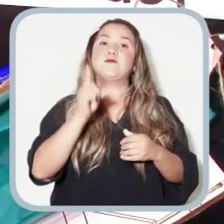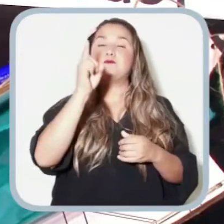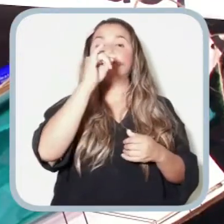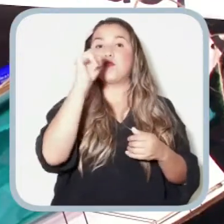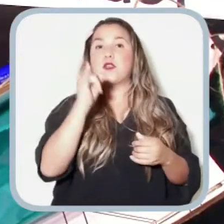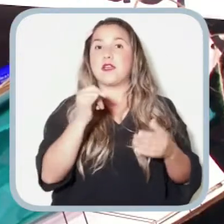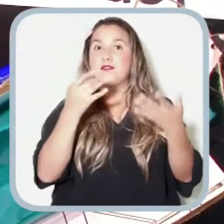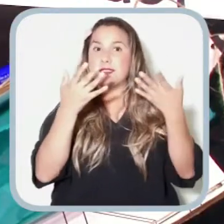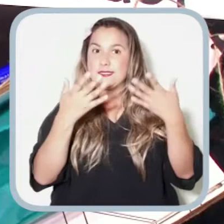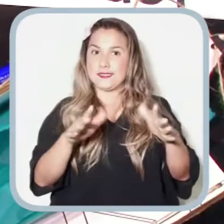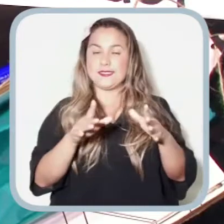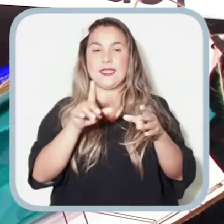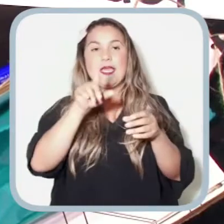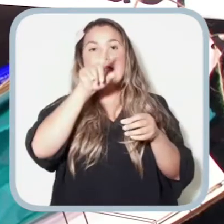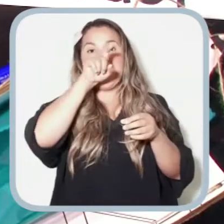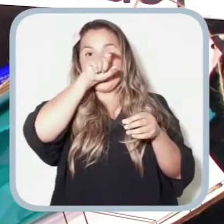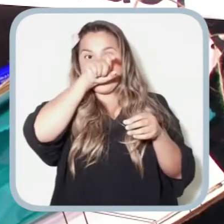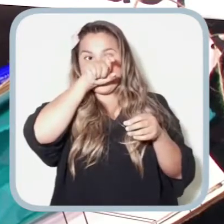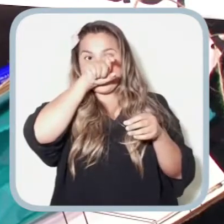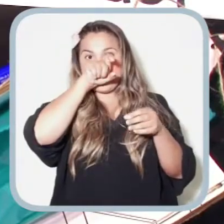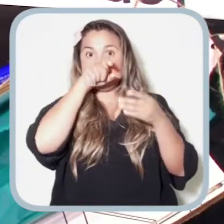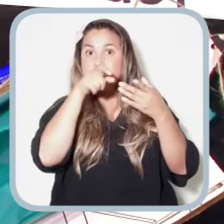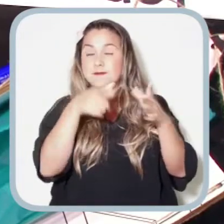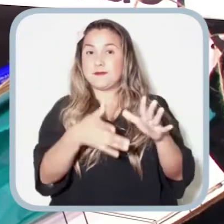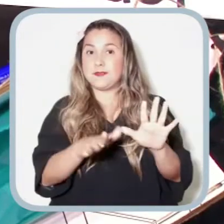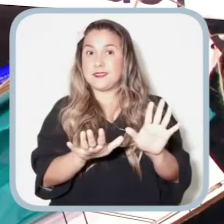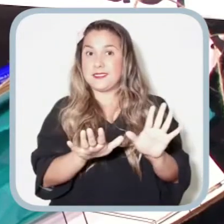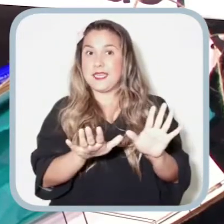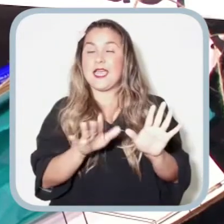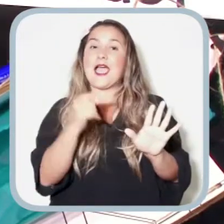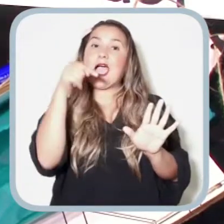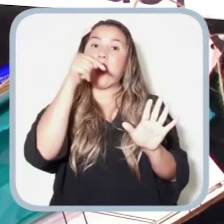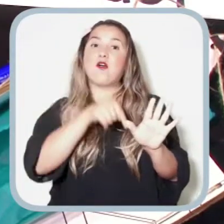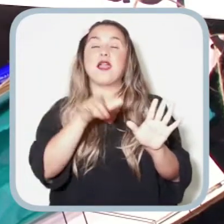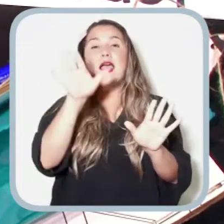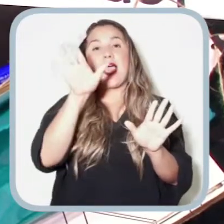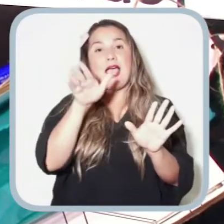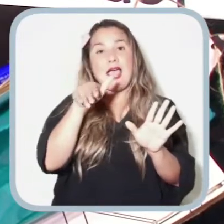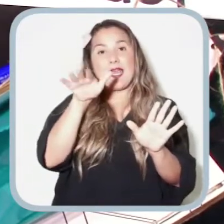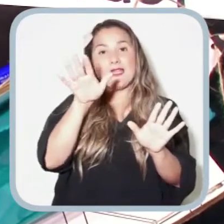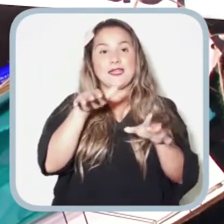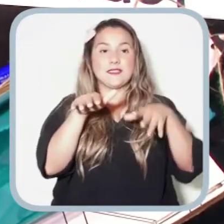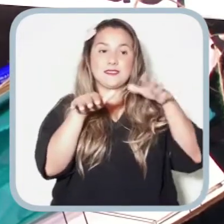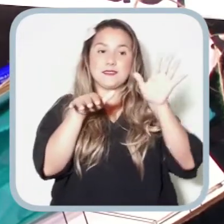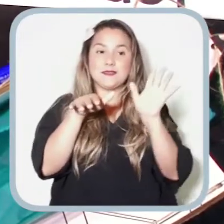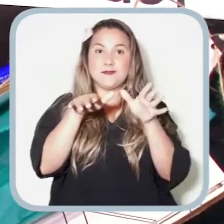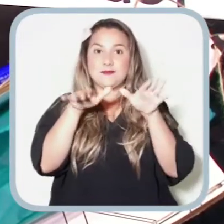una vez que tenemos esa parte vamos a ubicar nuestras alitas